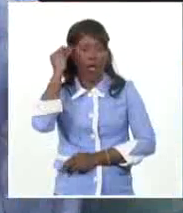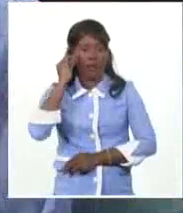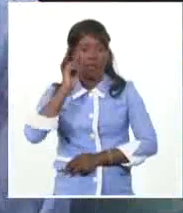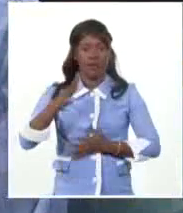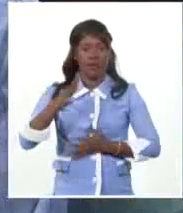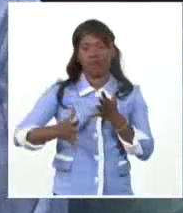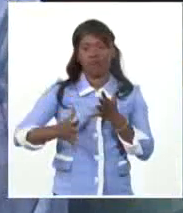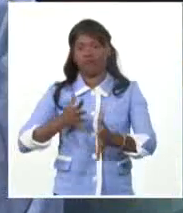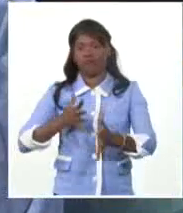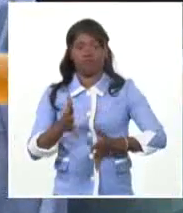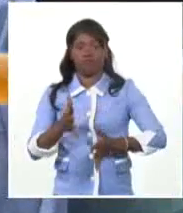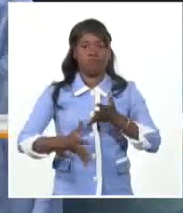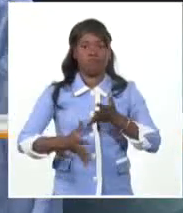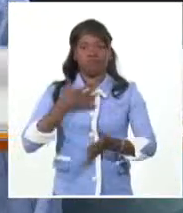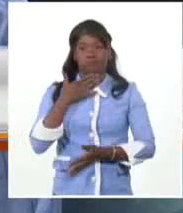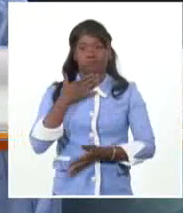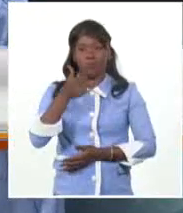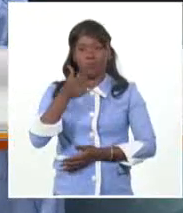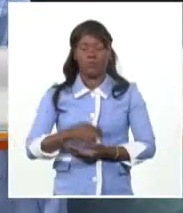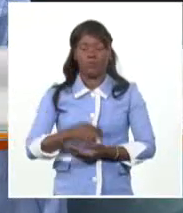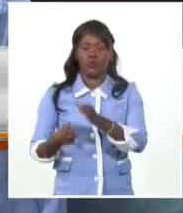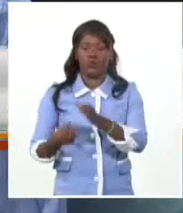en el año 1977